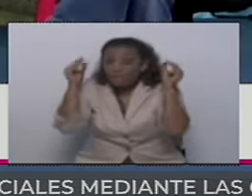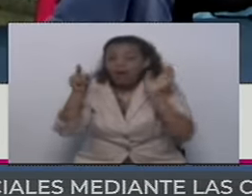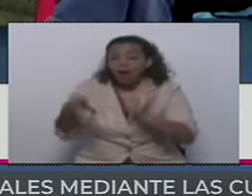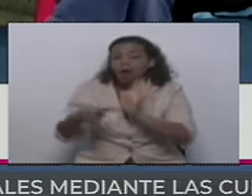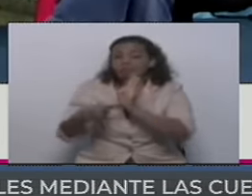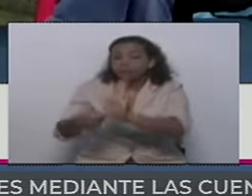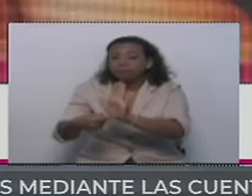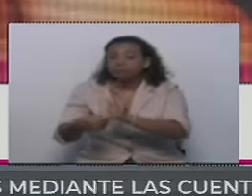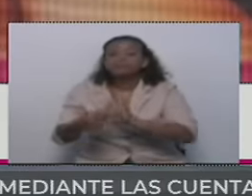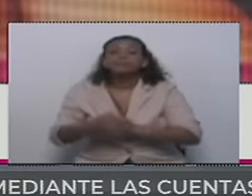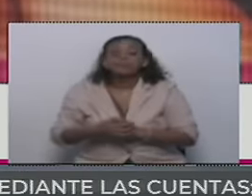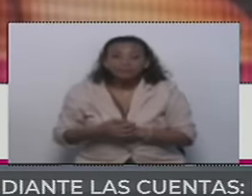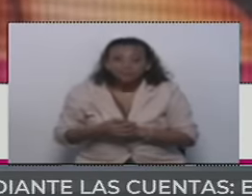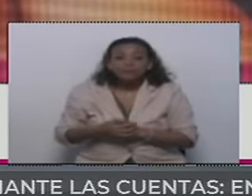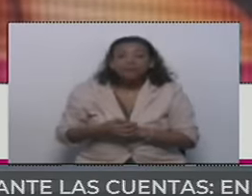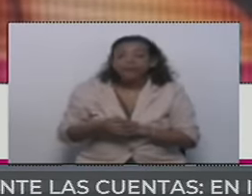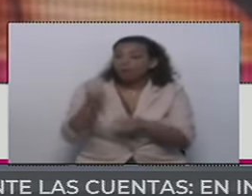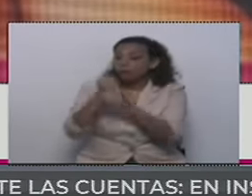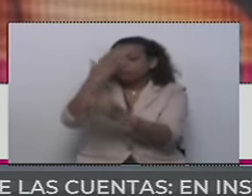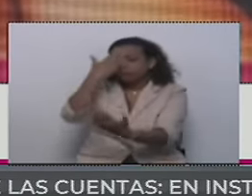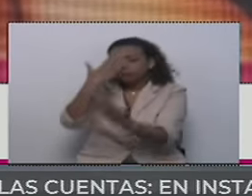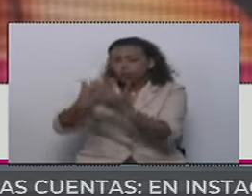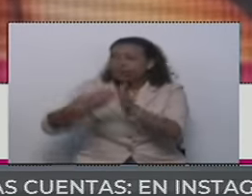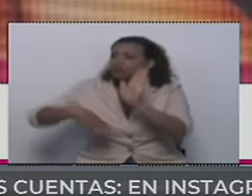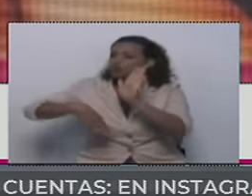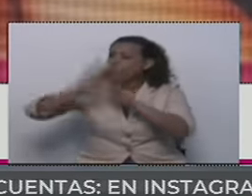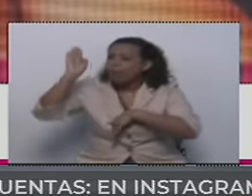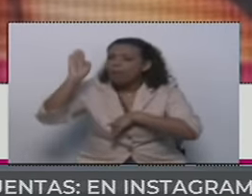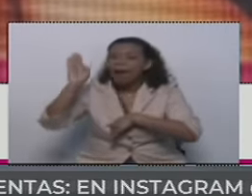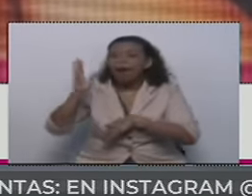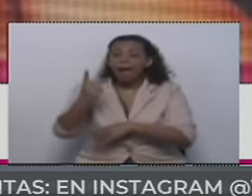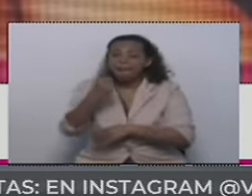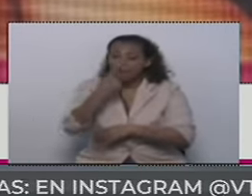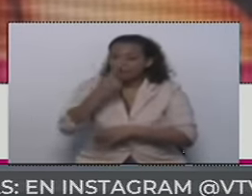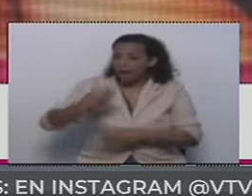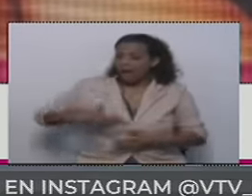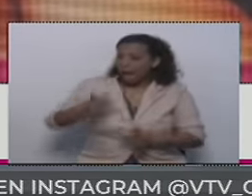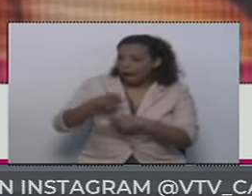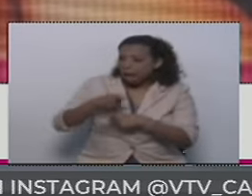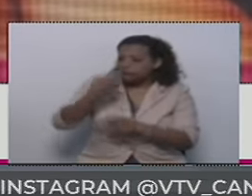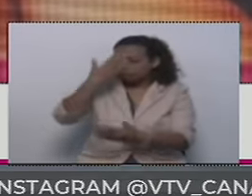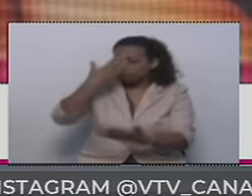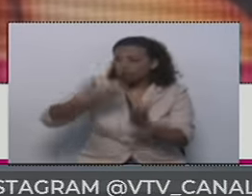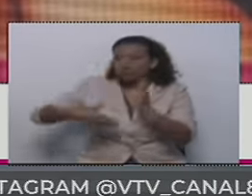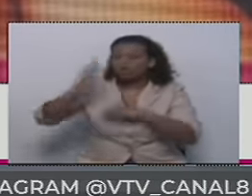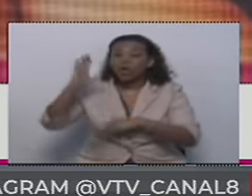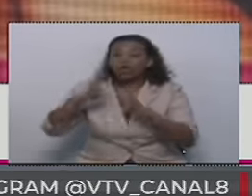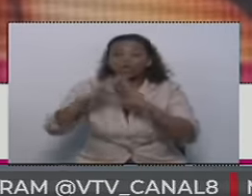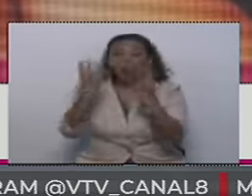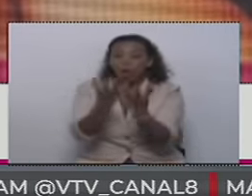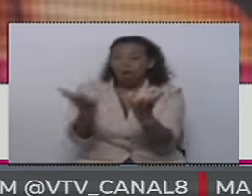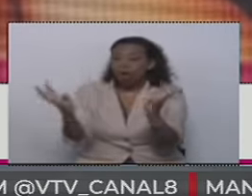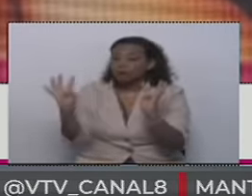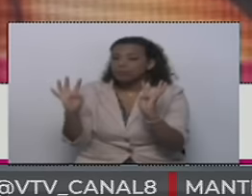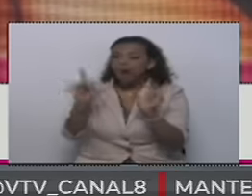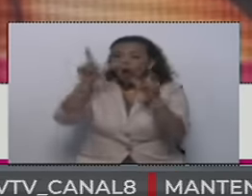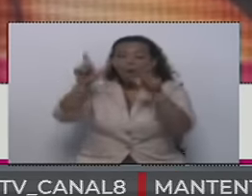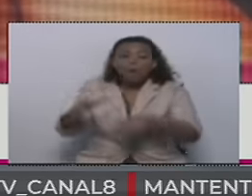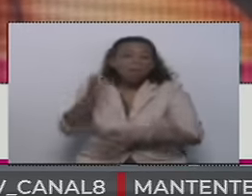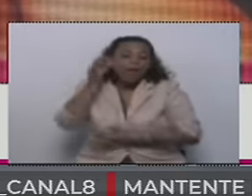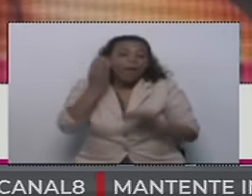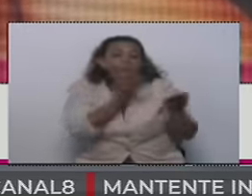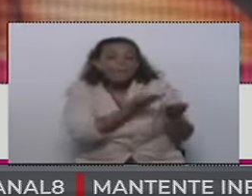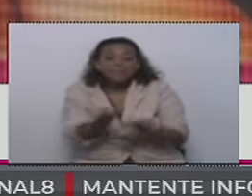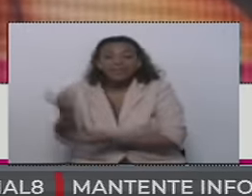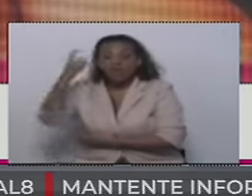quien enfrentó y superó el cáncer de mama. Así que bueno, están todas nuestras queridas